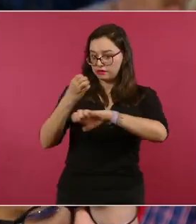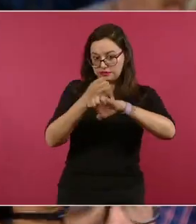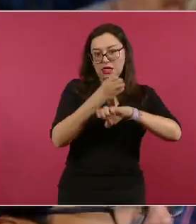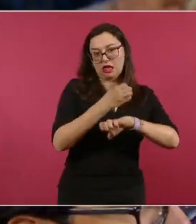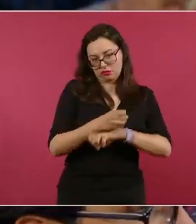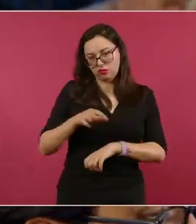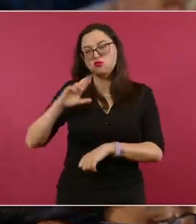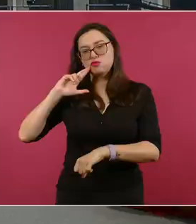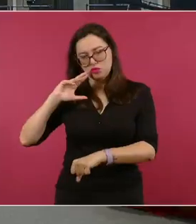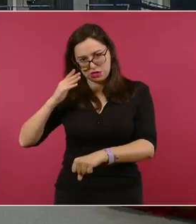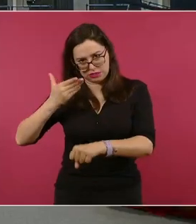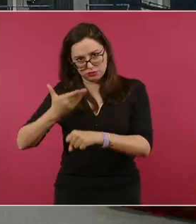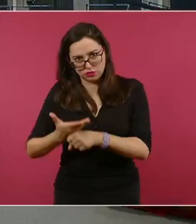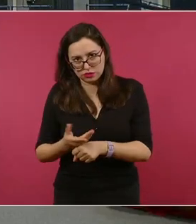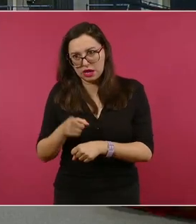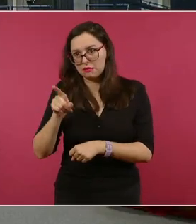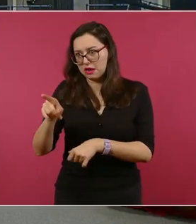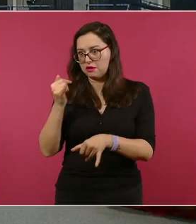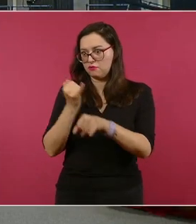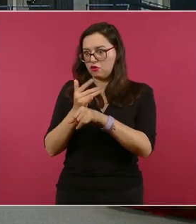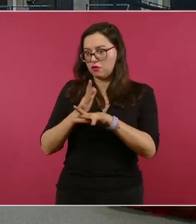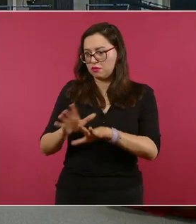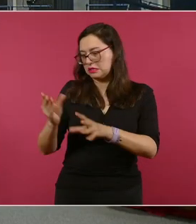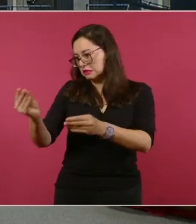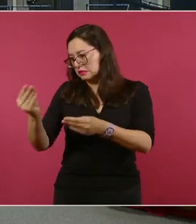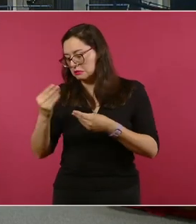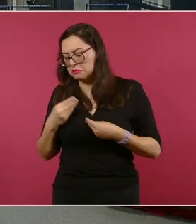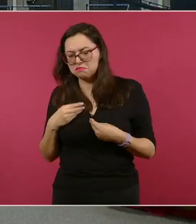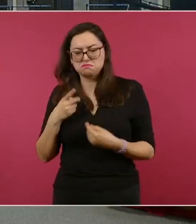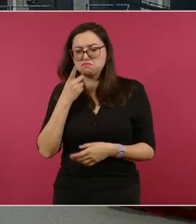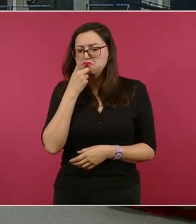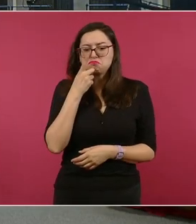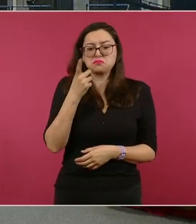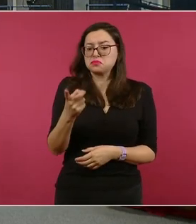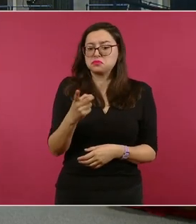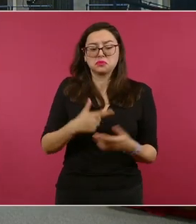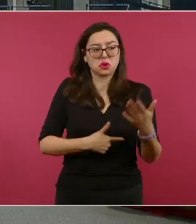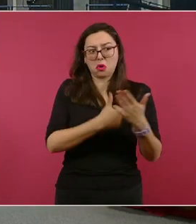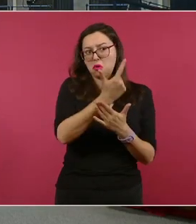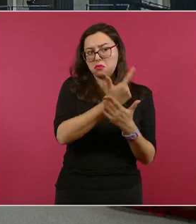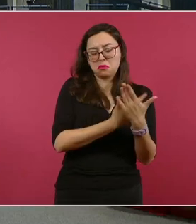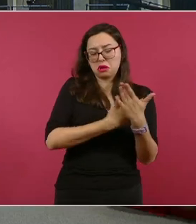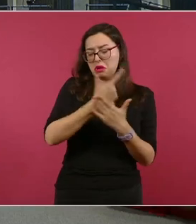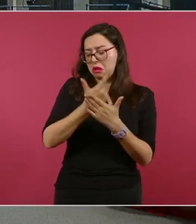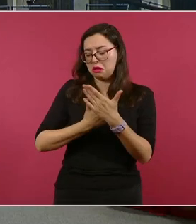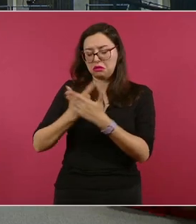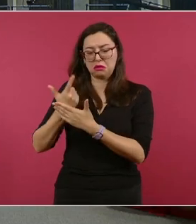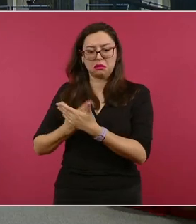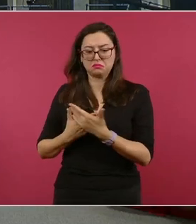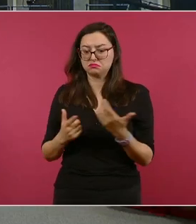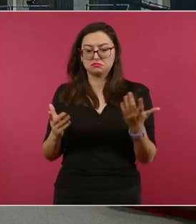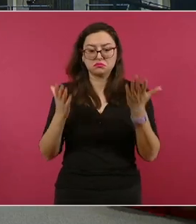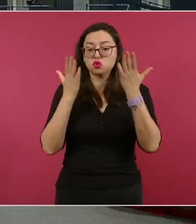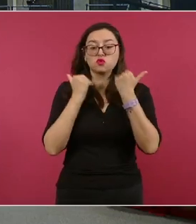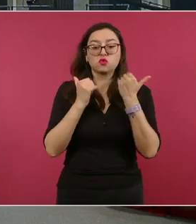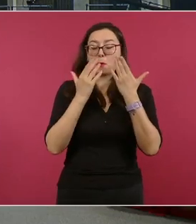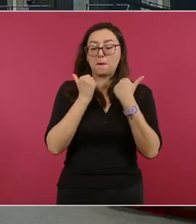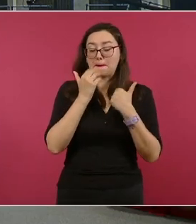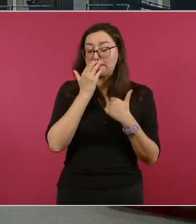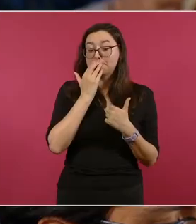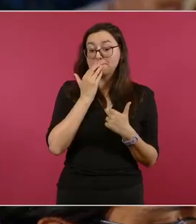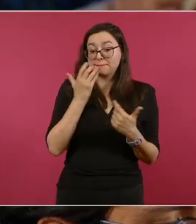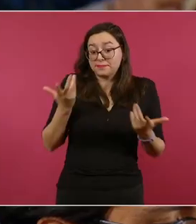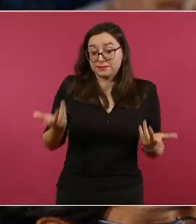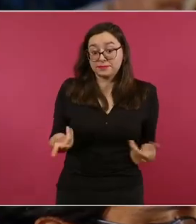los que tendrían pues estos datos, dicen que no tienen contabilizado como tal este fenómeno, que es una situación